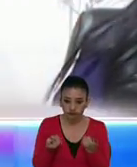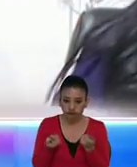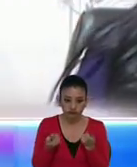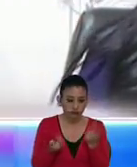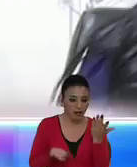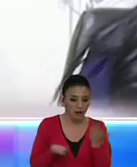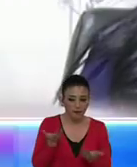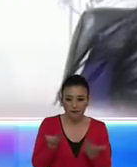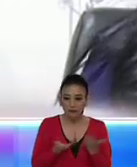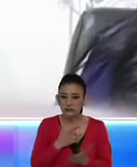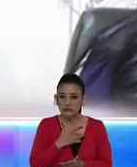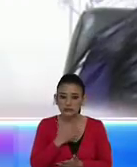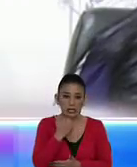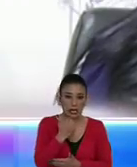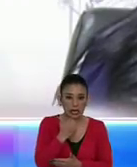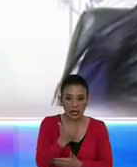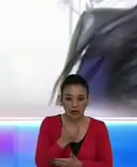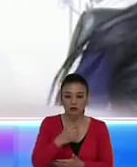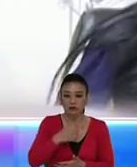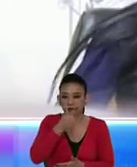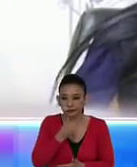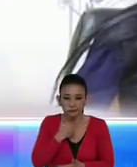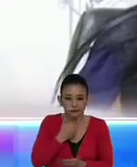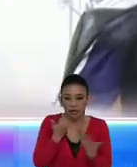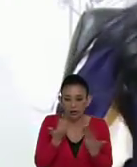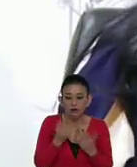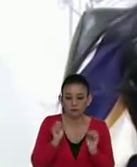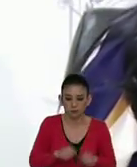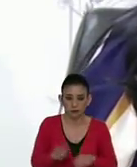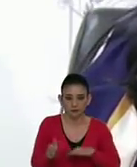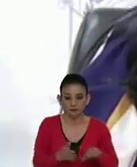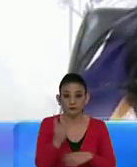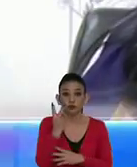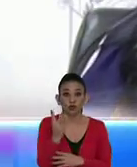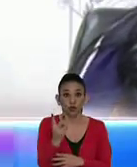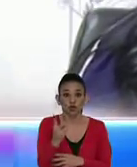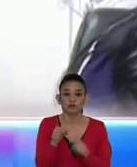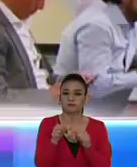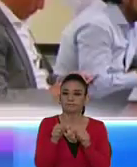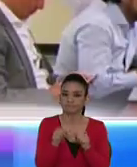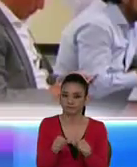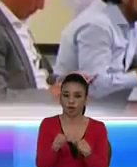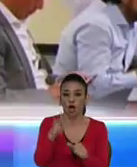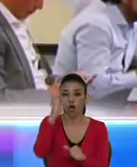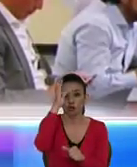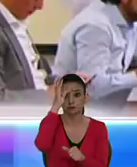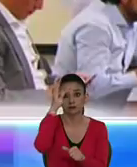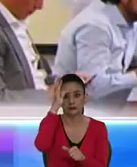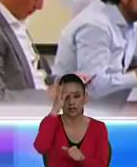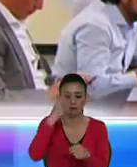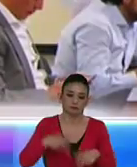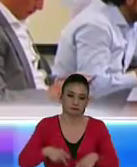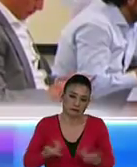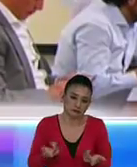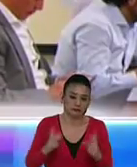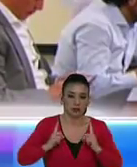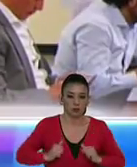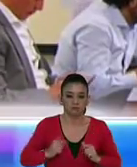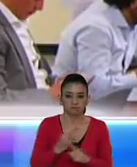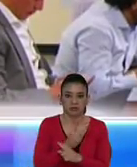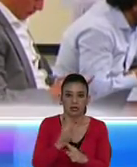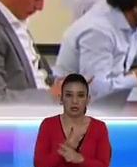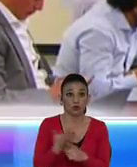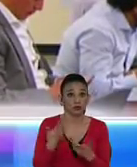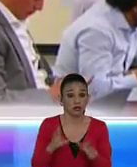presentan sintomatología respiratoria. 2 pacientes se encuentran en estado crítico. La ministra reiteró que tras la declaratoria de